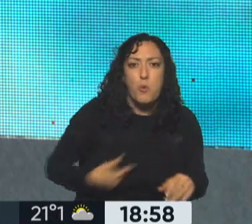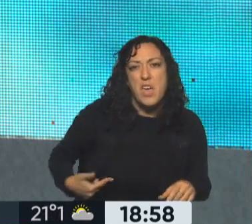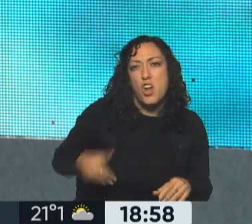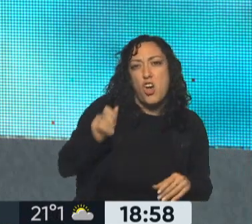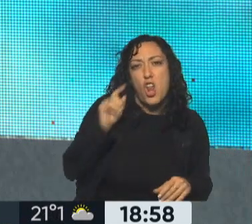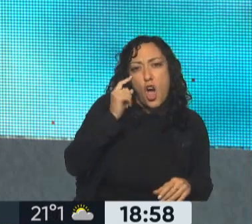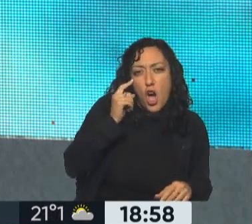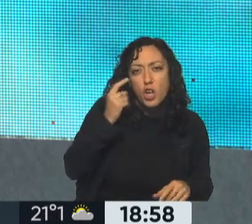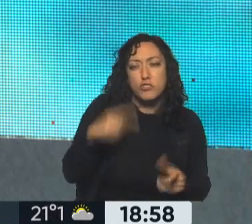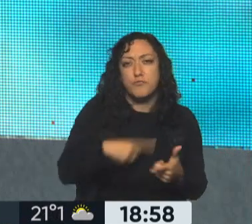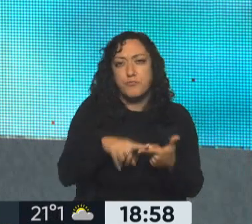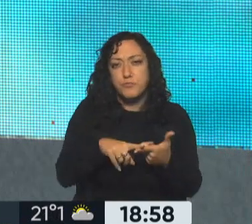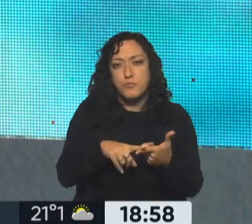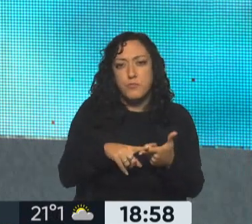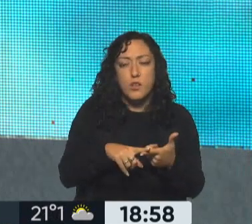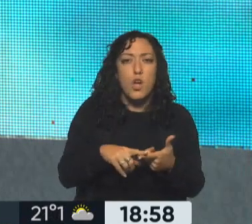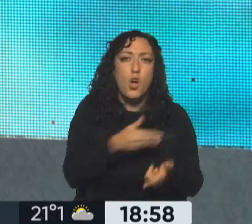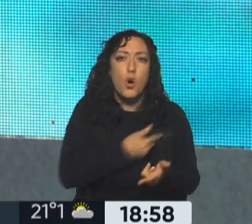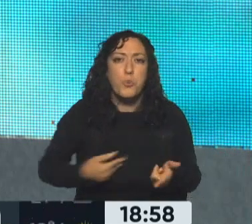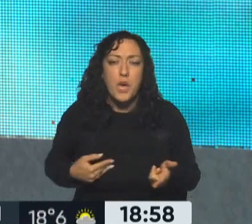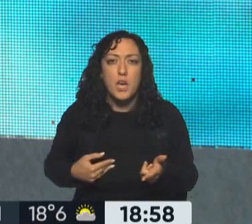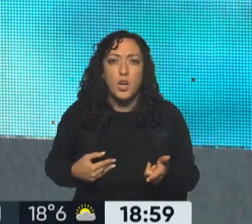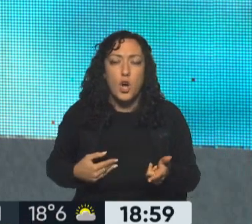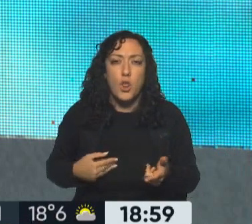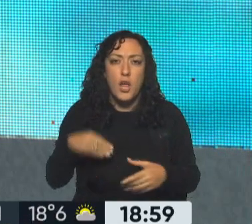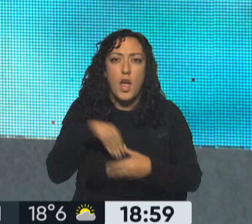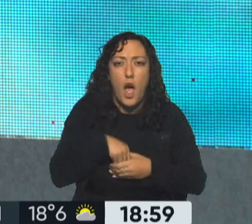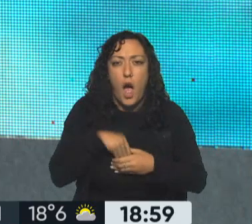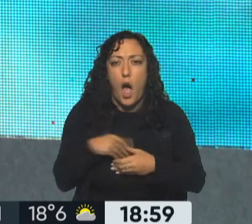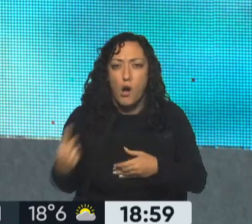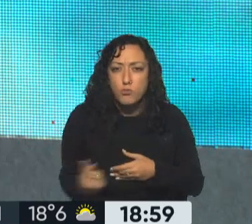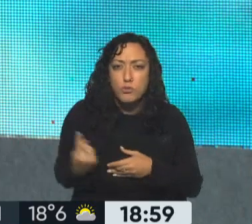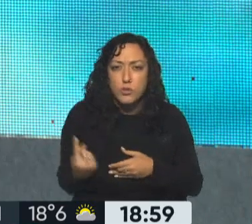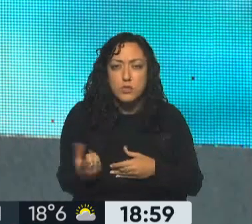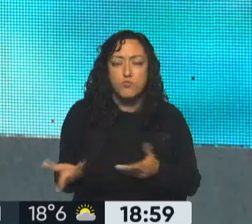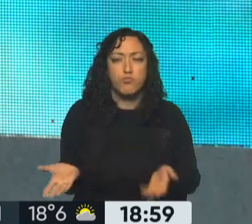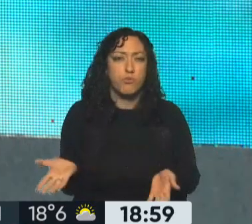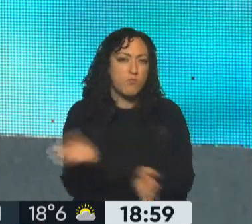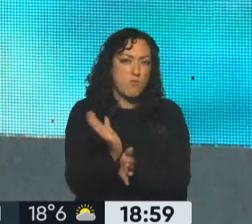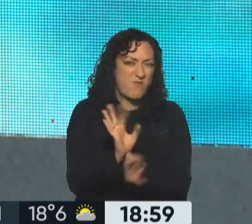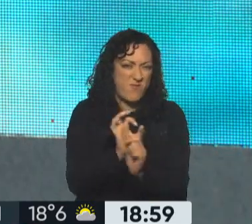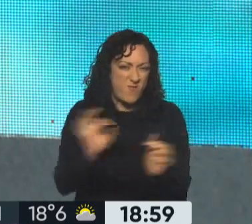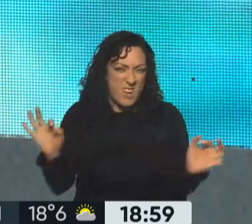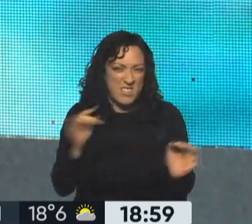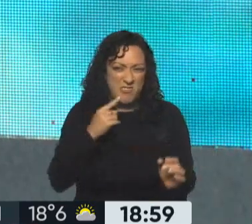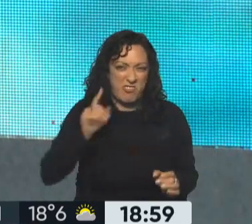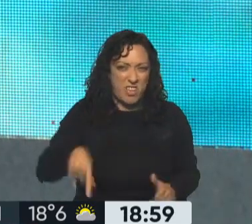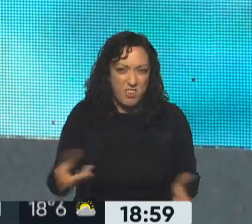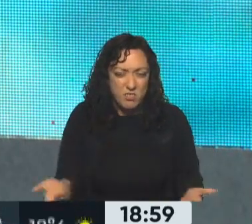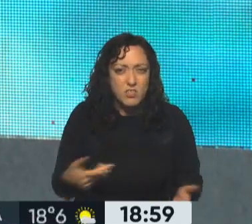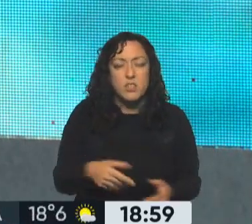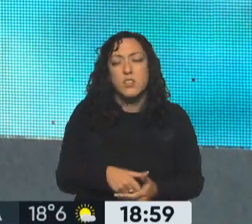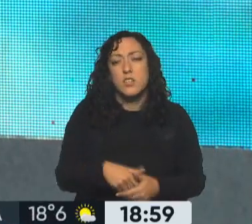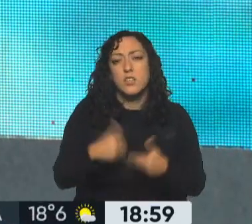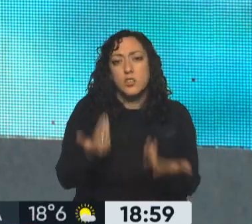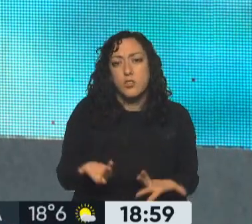por ejemplo, o un gobierno autista y demás. Otras frases que también son mal utilizadas. Por supuesto que para hablar de esto